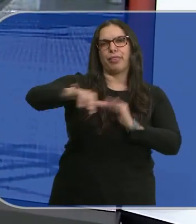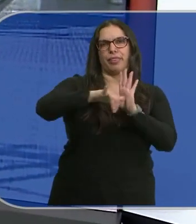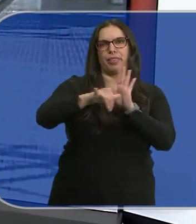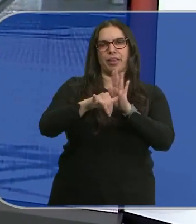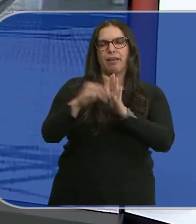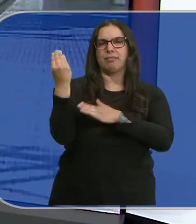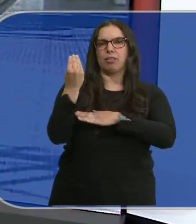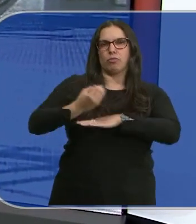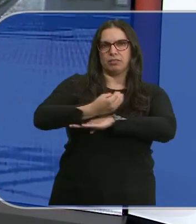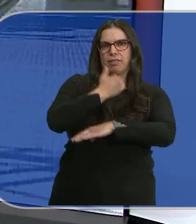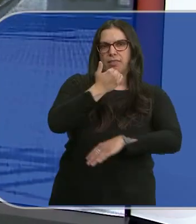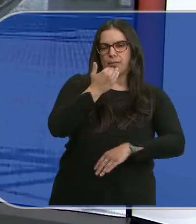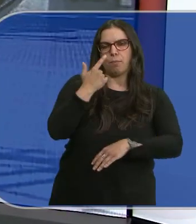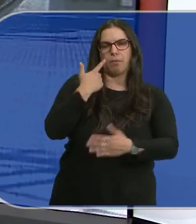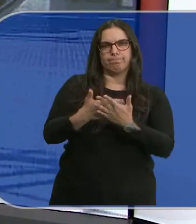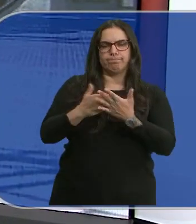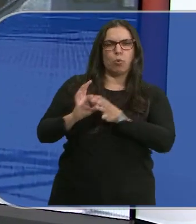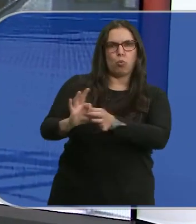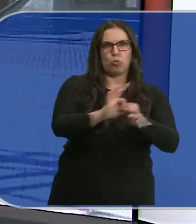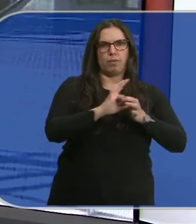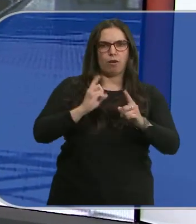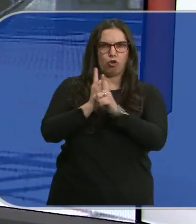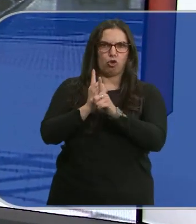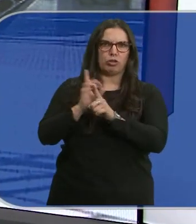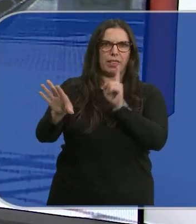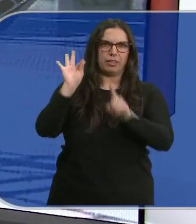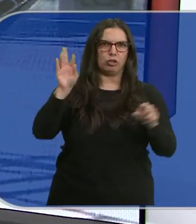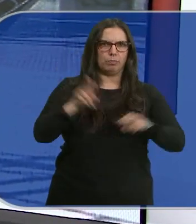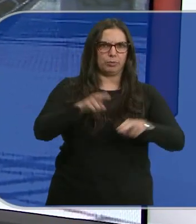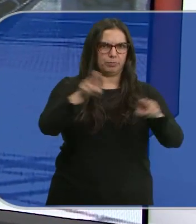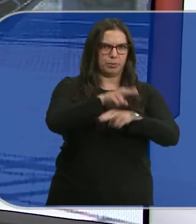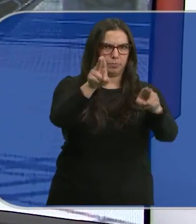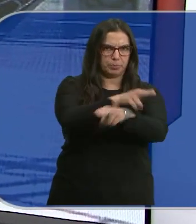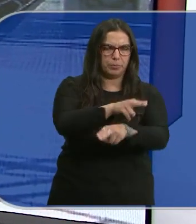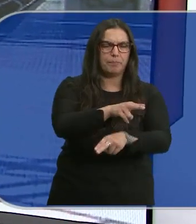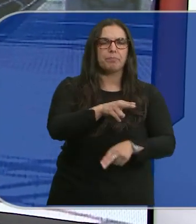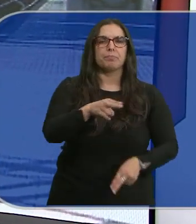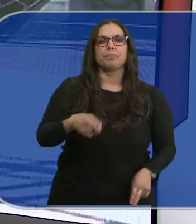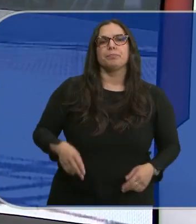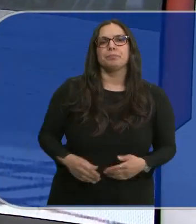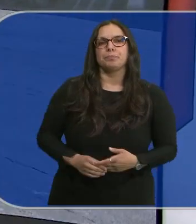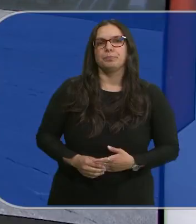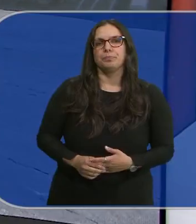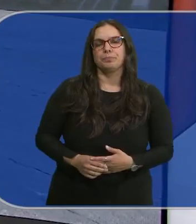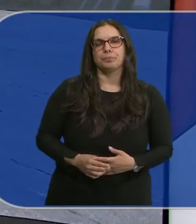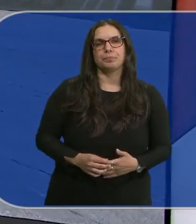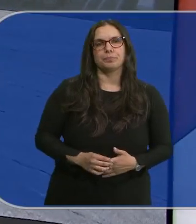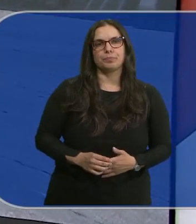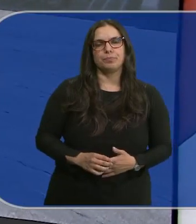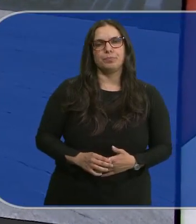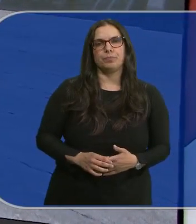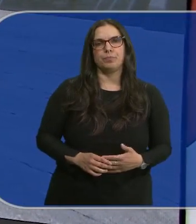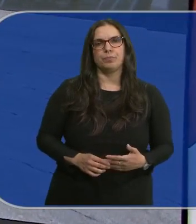estación de tren de Zamora. Será la forma de mostrar unidad contra la supresión en frecuencias en Sanabria que ha anunciado Renfe. Sara.